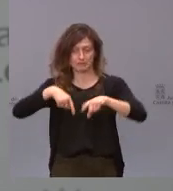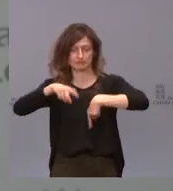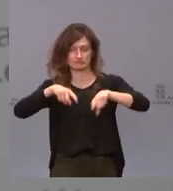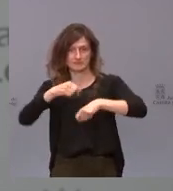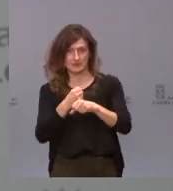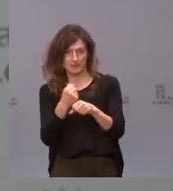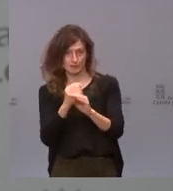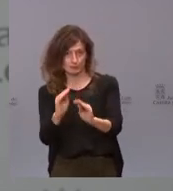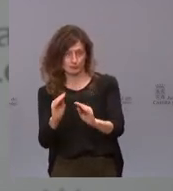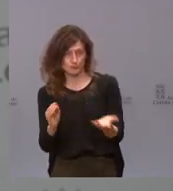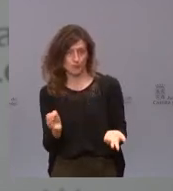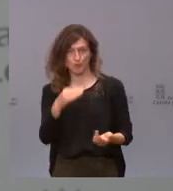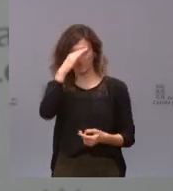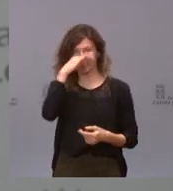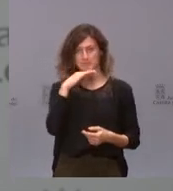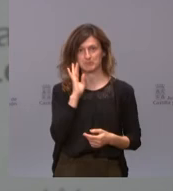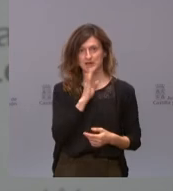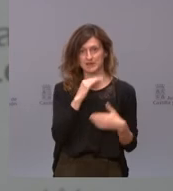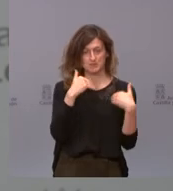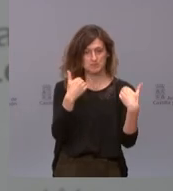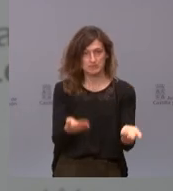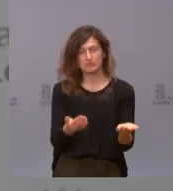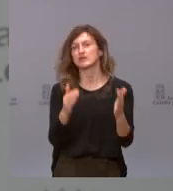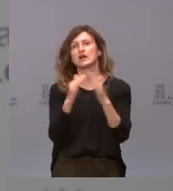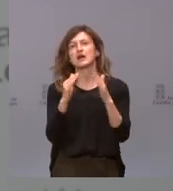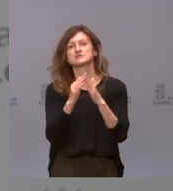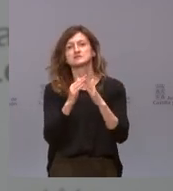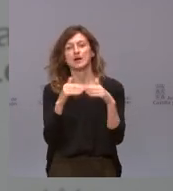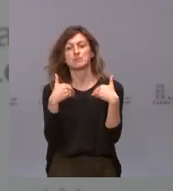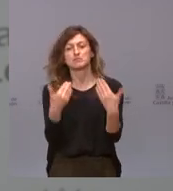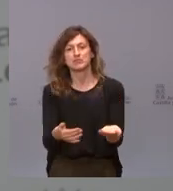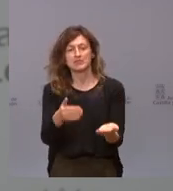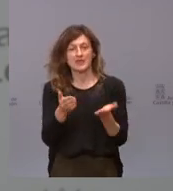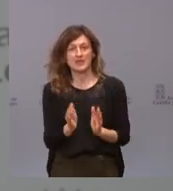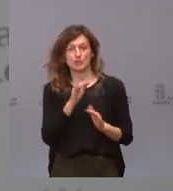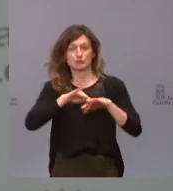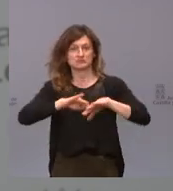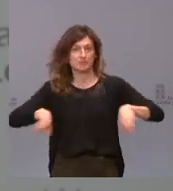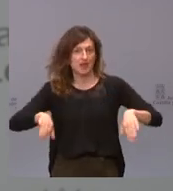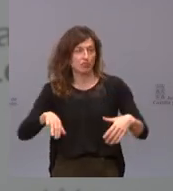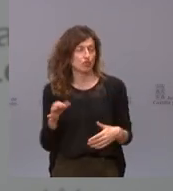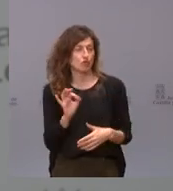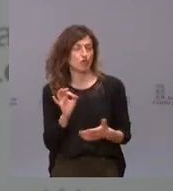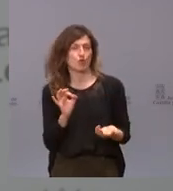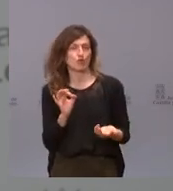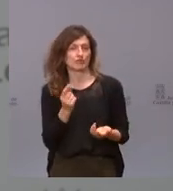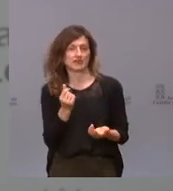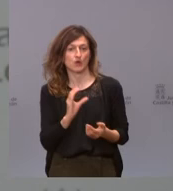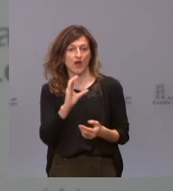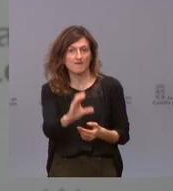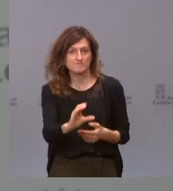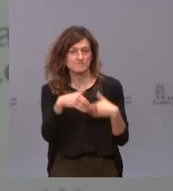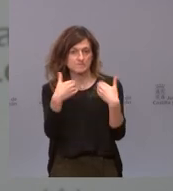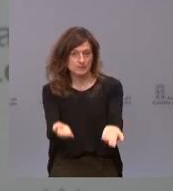puesto de trabajo unos padres donan una vivienda a su hijo porque se ha separado y una cantidad para que pueda llevar a cabo